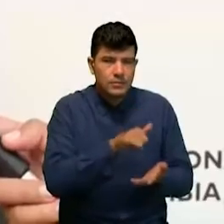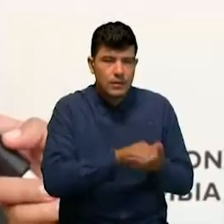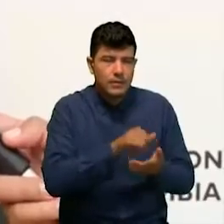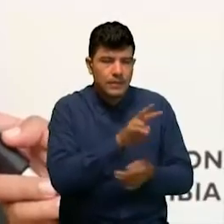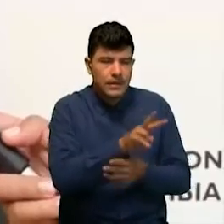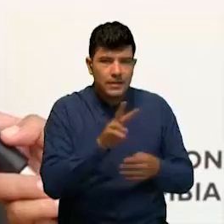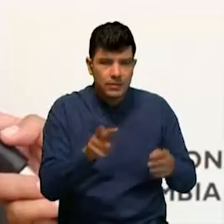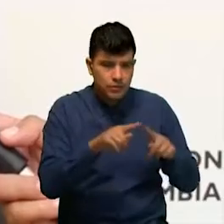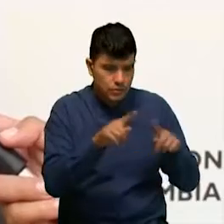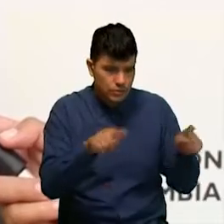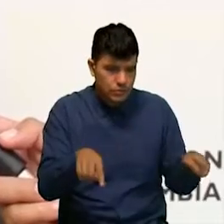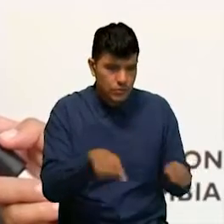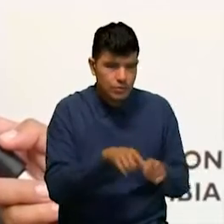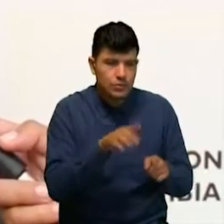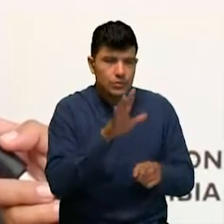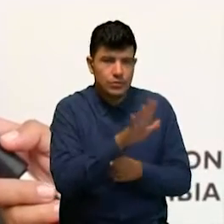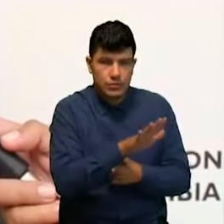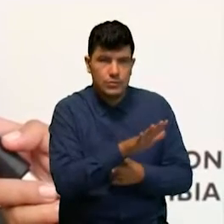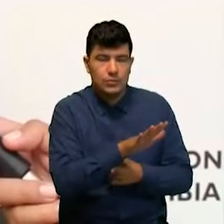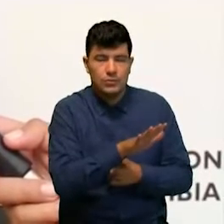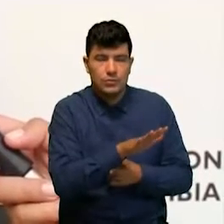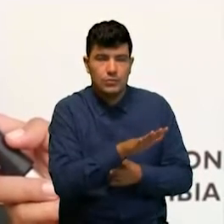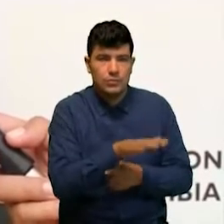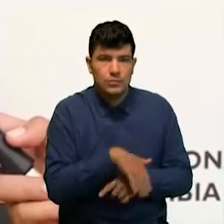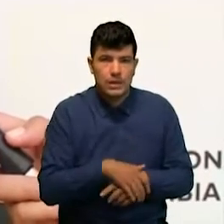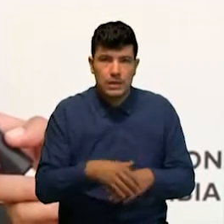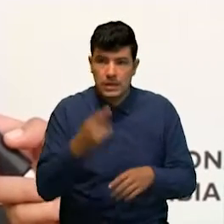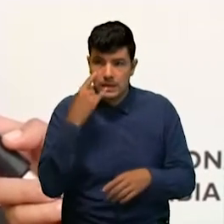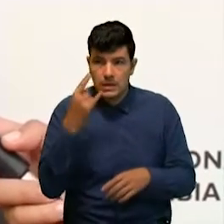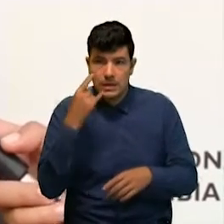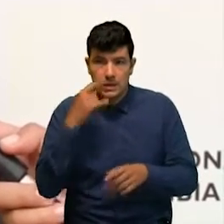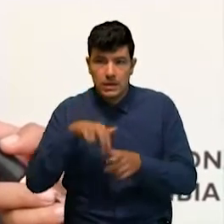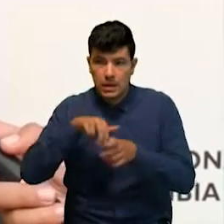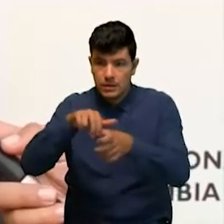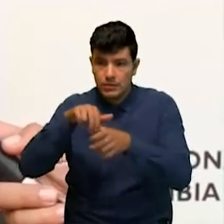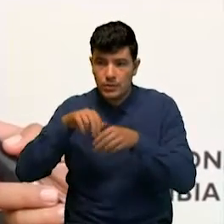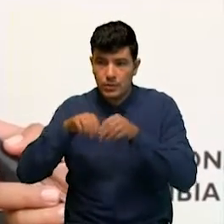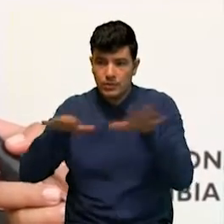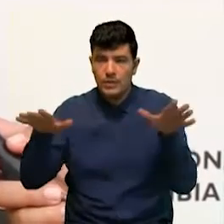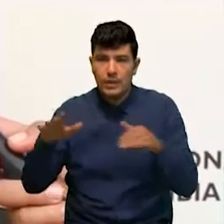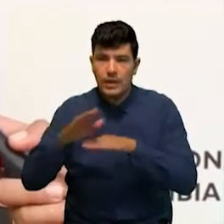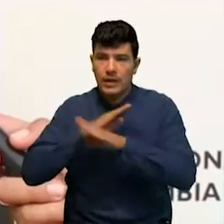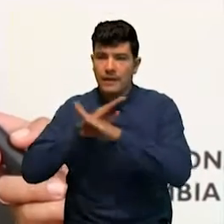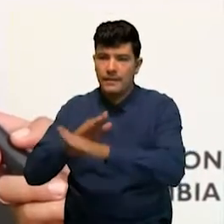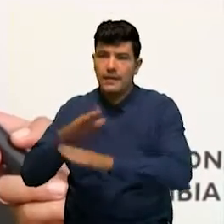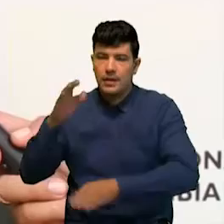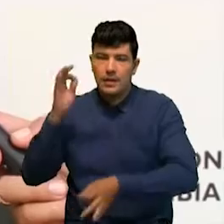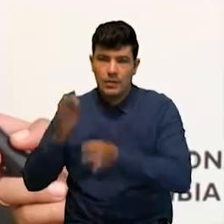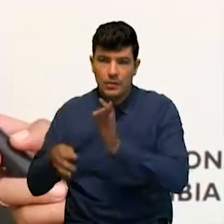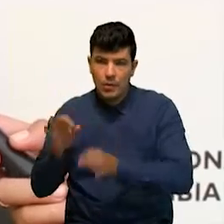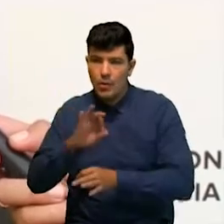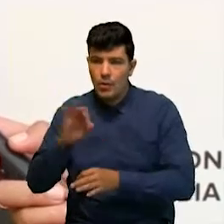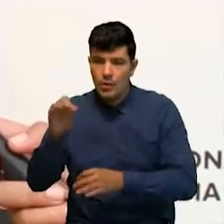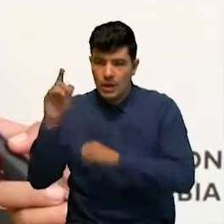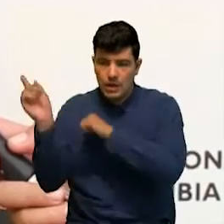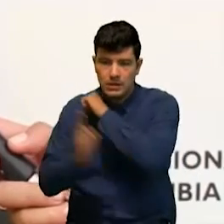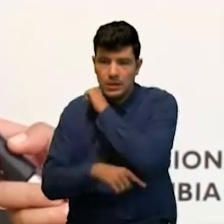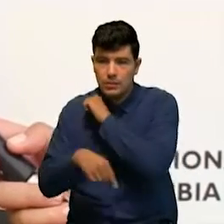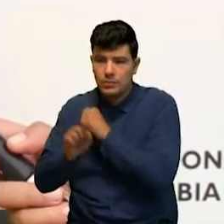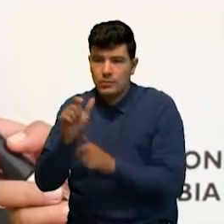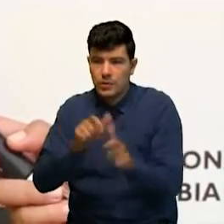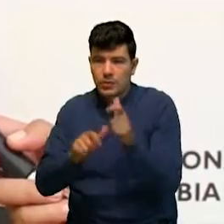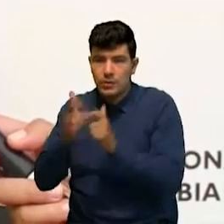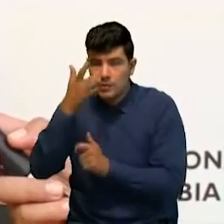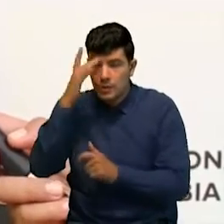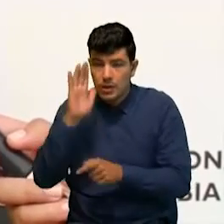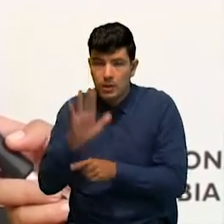están haciendo muy atractiva a través de este transporte público para evitar ser judicial izados e individualizados teniendo en cuenta